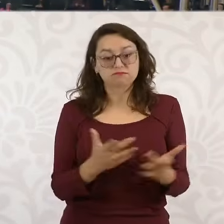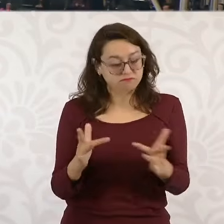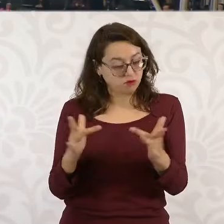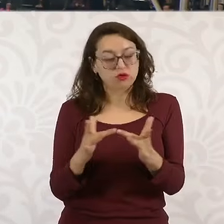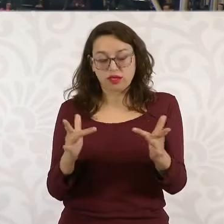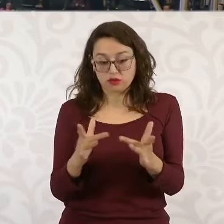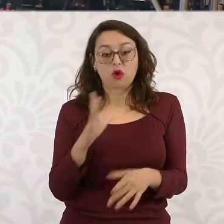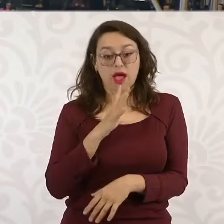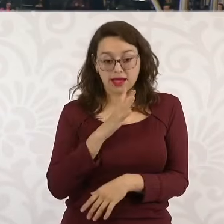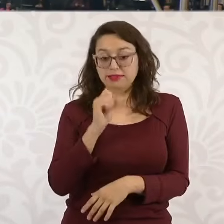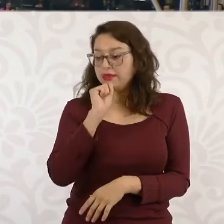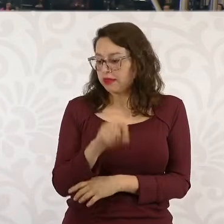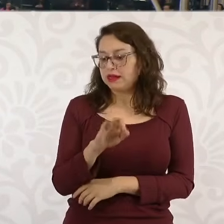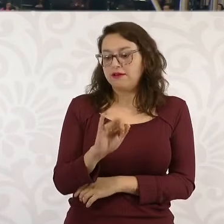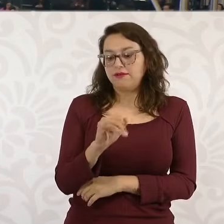Del FinCEN.